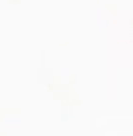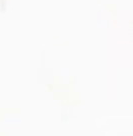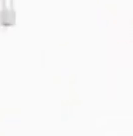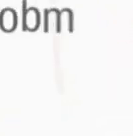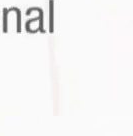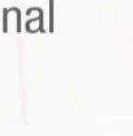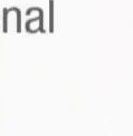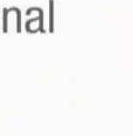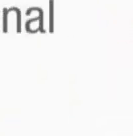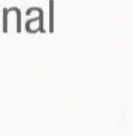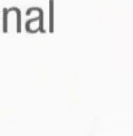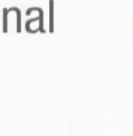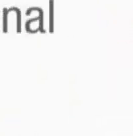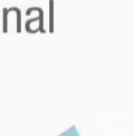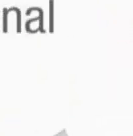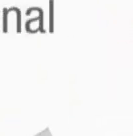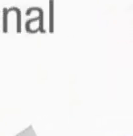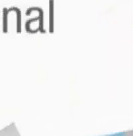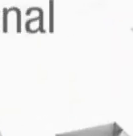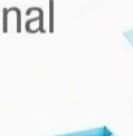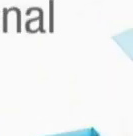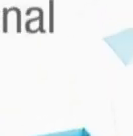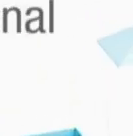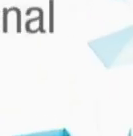Fin de espacio promocional.